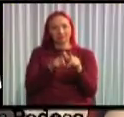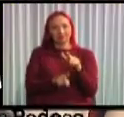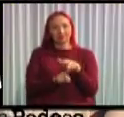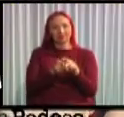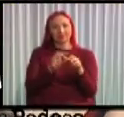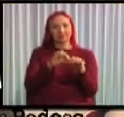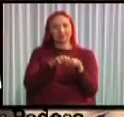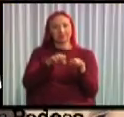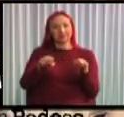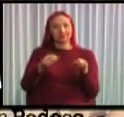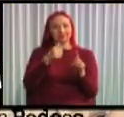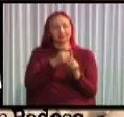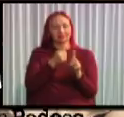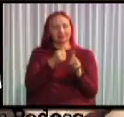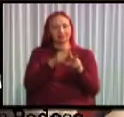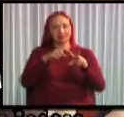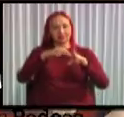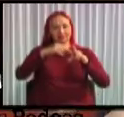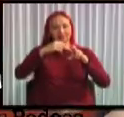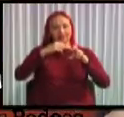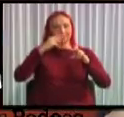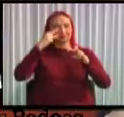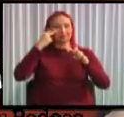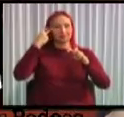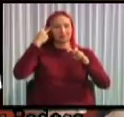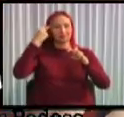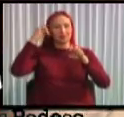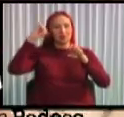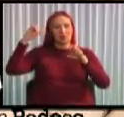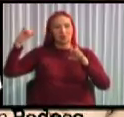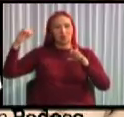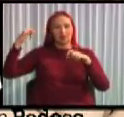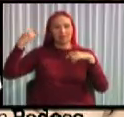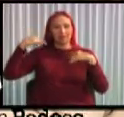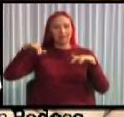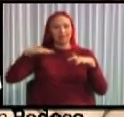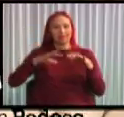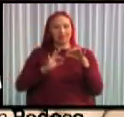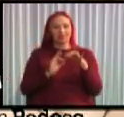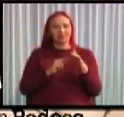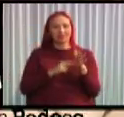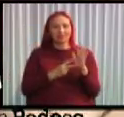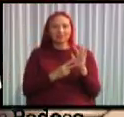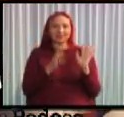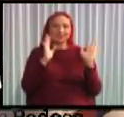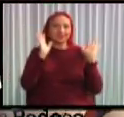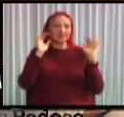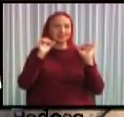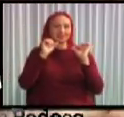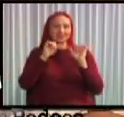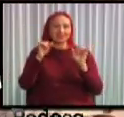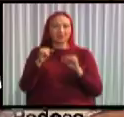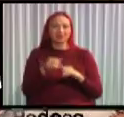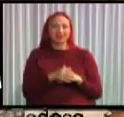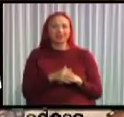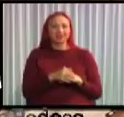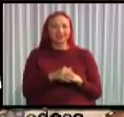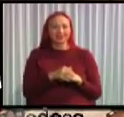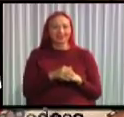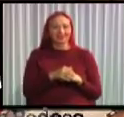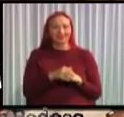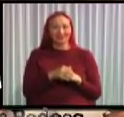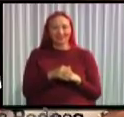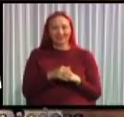usted y le quedaba el dedo morado, como un bocote esos de sonadores. Y seguía jugando. Yo. Ya el